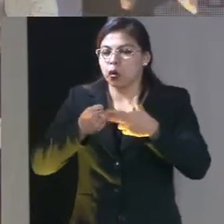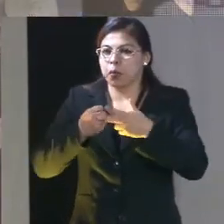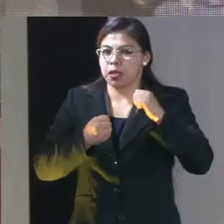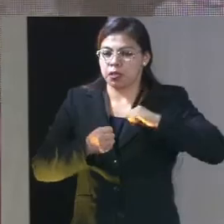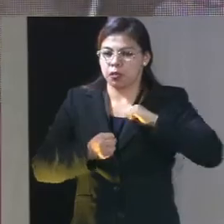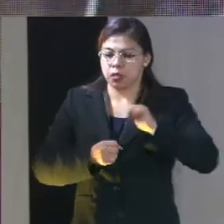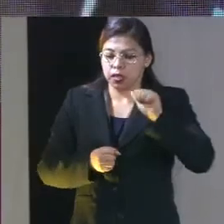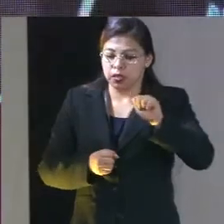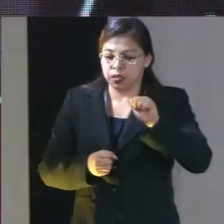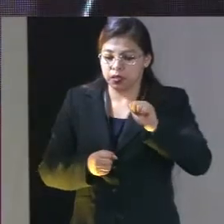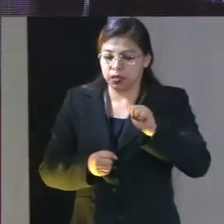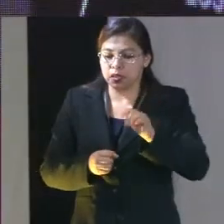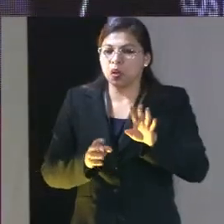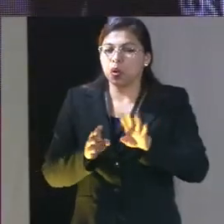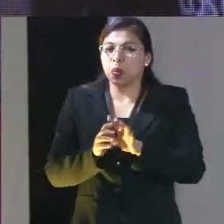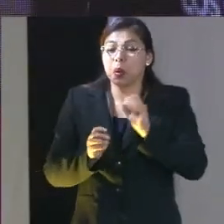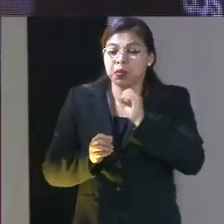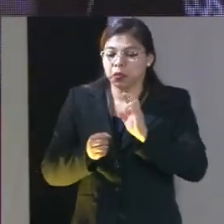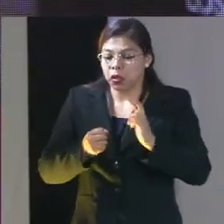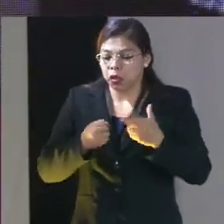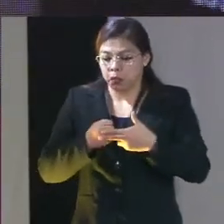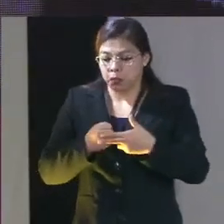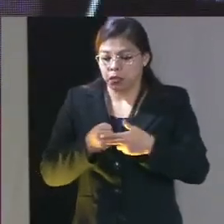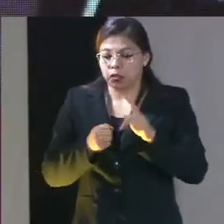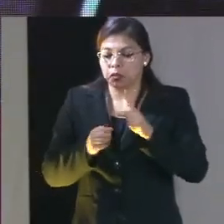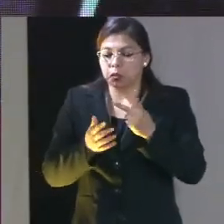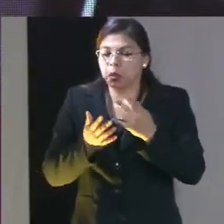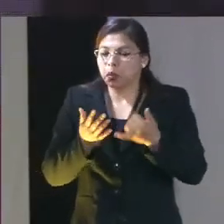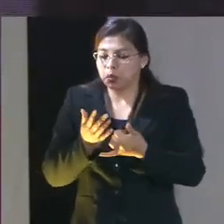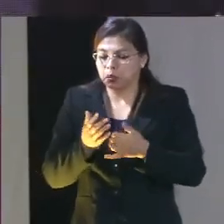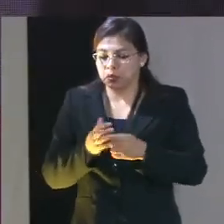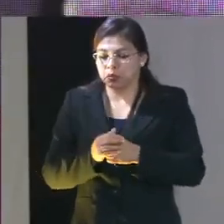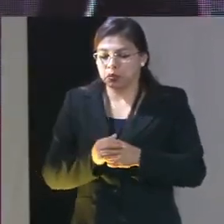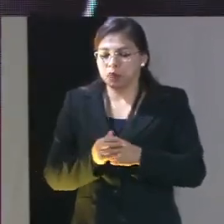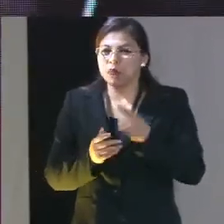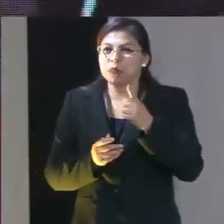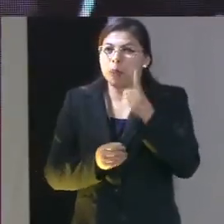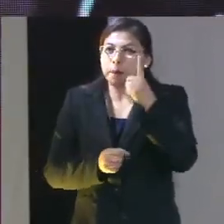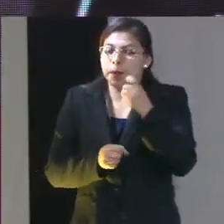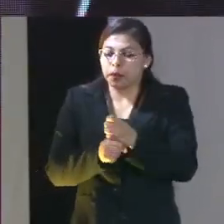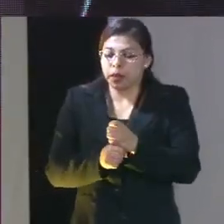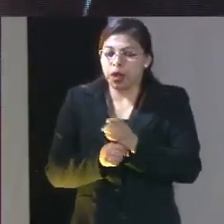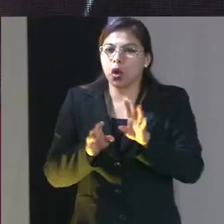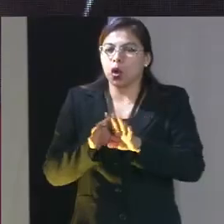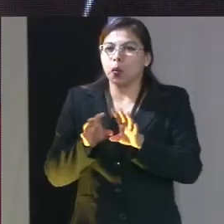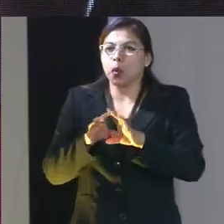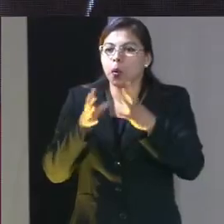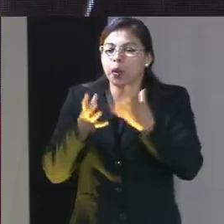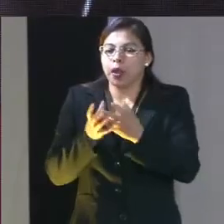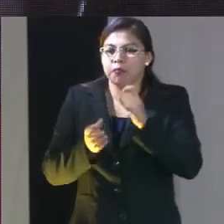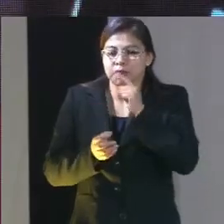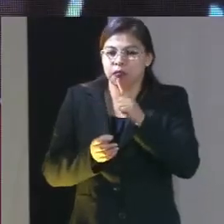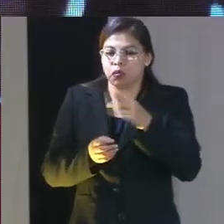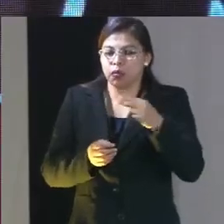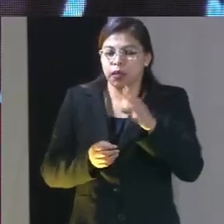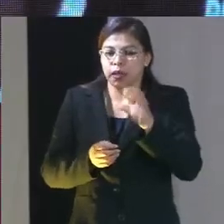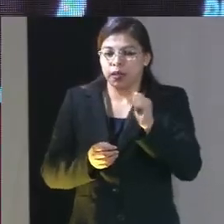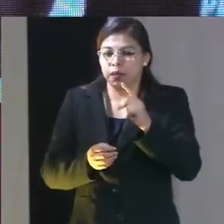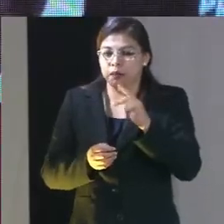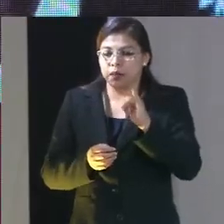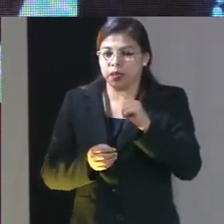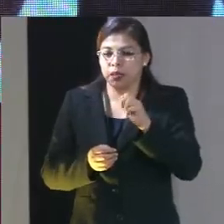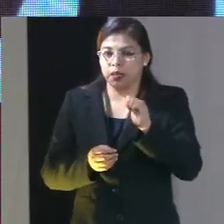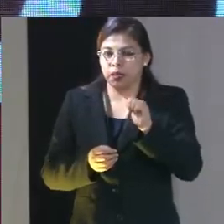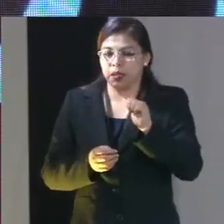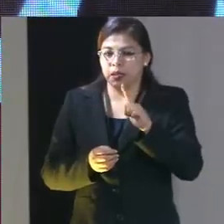XVI, la desmesura europea que le dice otro gran autor, Serge Rusinski, es una primera mundialización del capitalismo en el